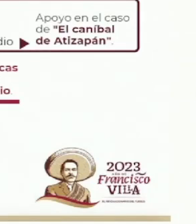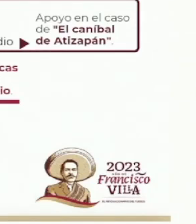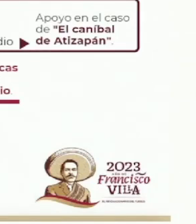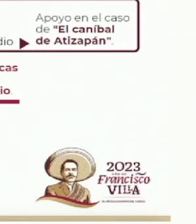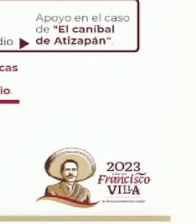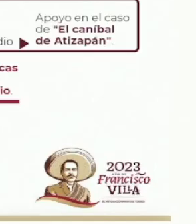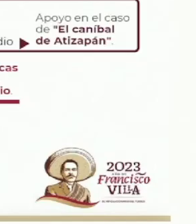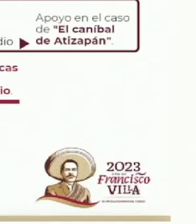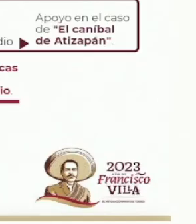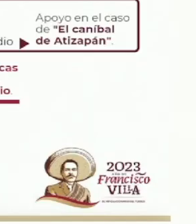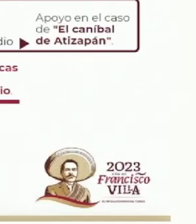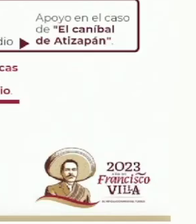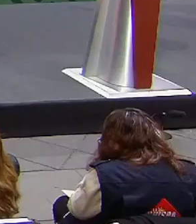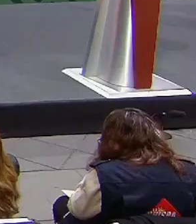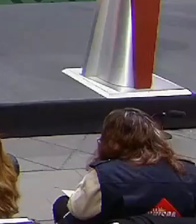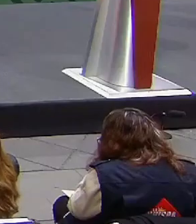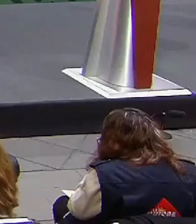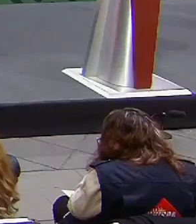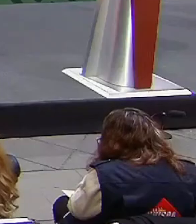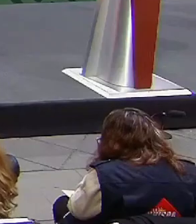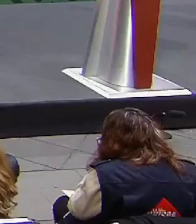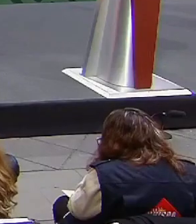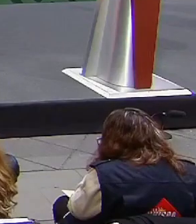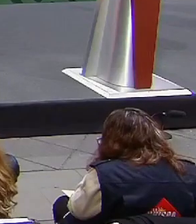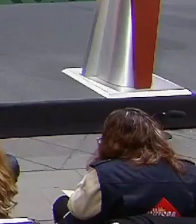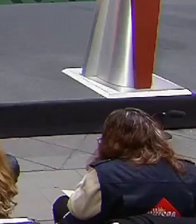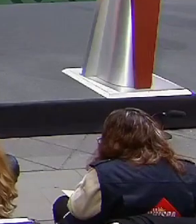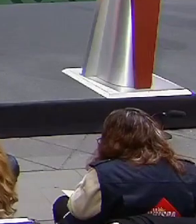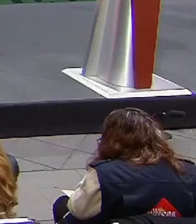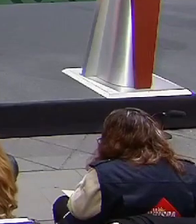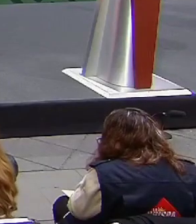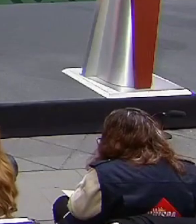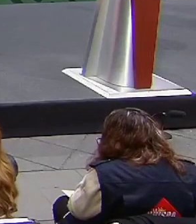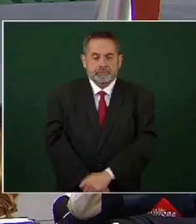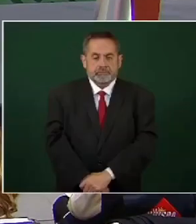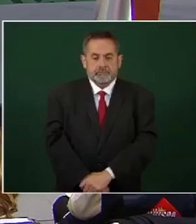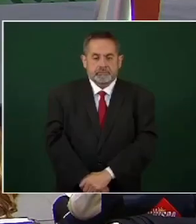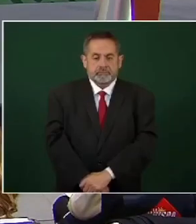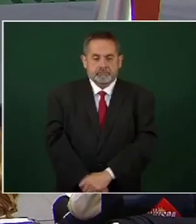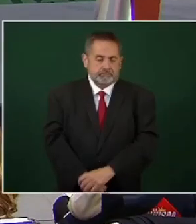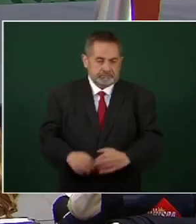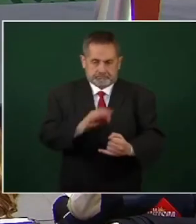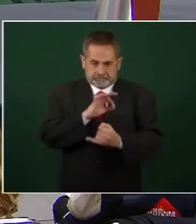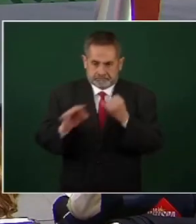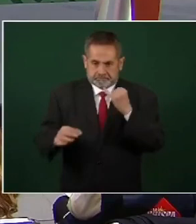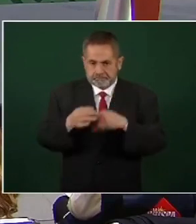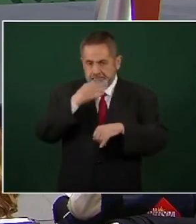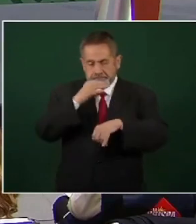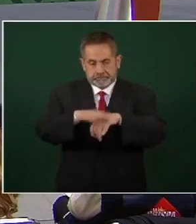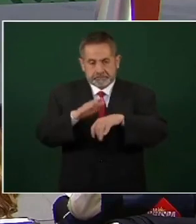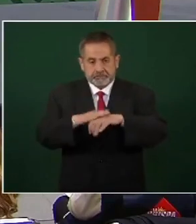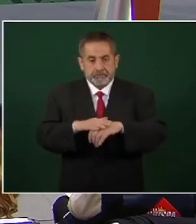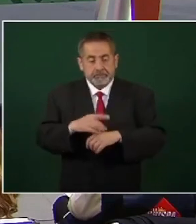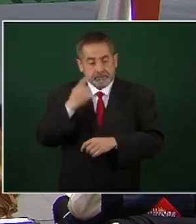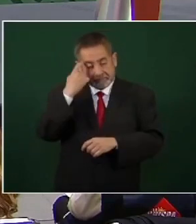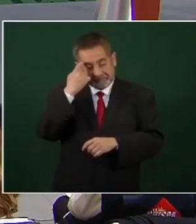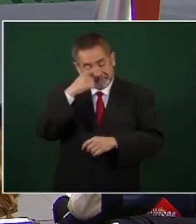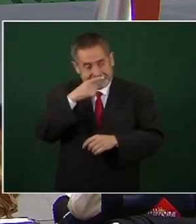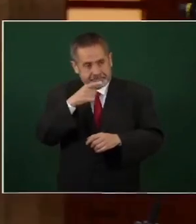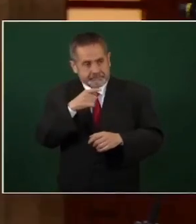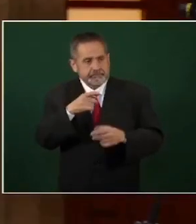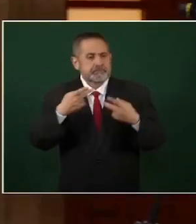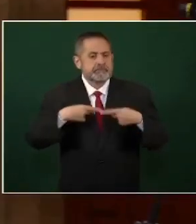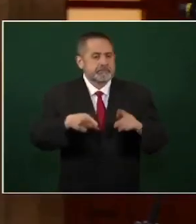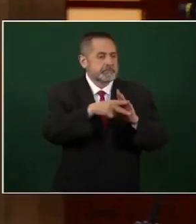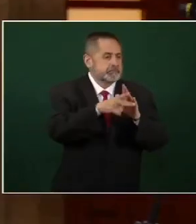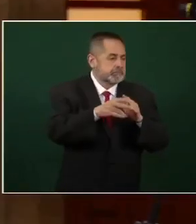50 diligencias practicadas. Adelante. Por último, en cuanto a asesinatos de